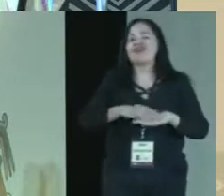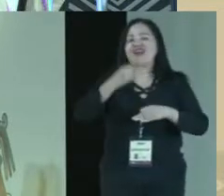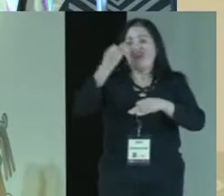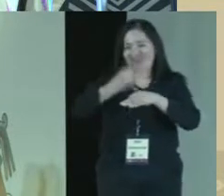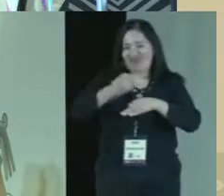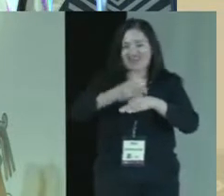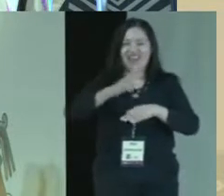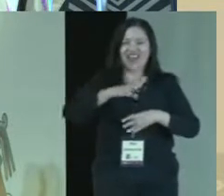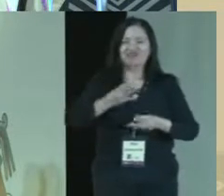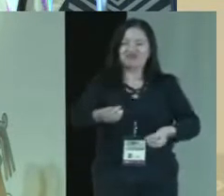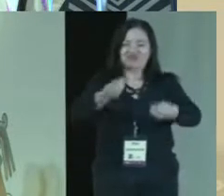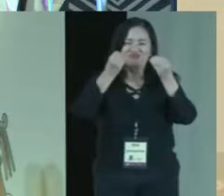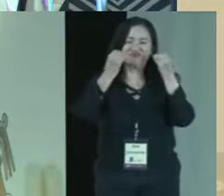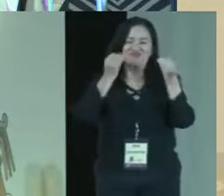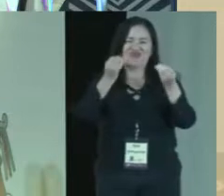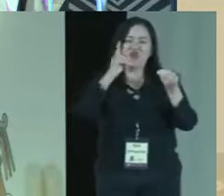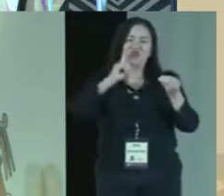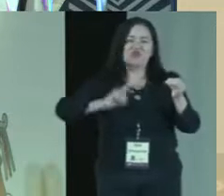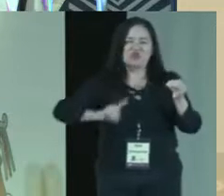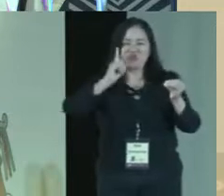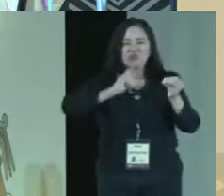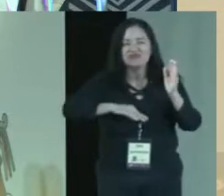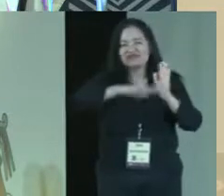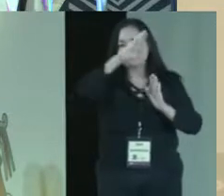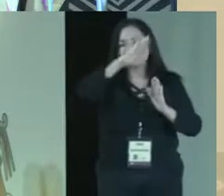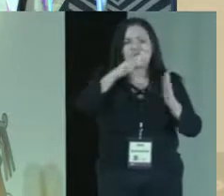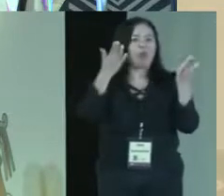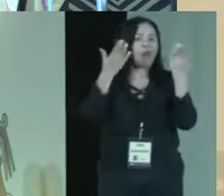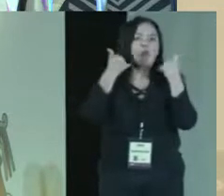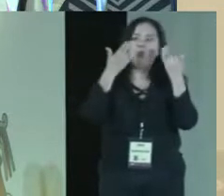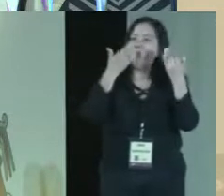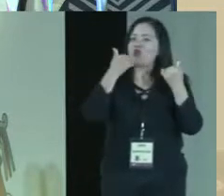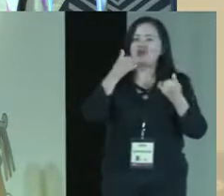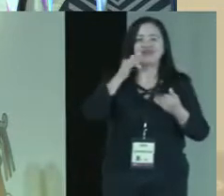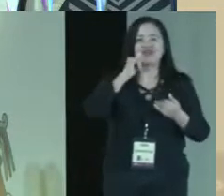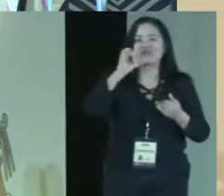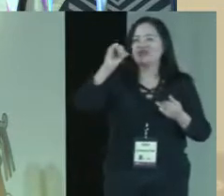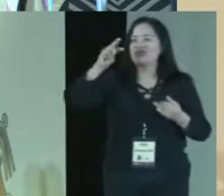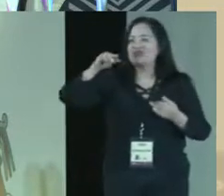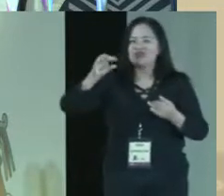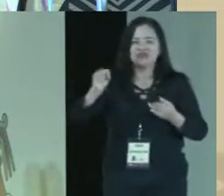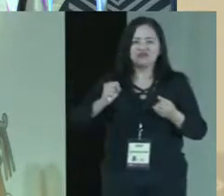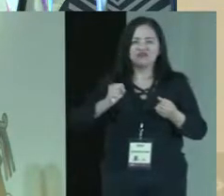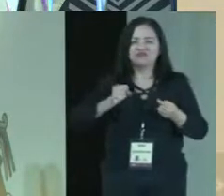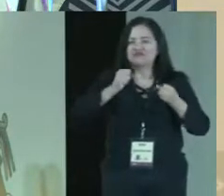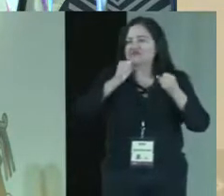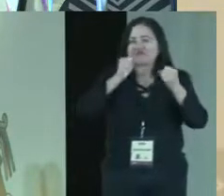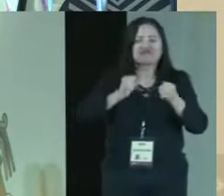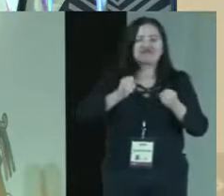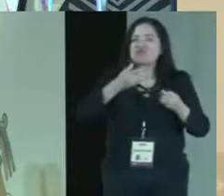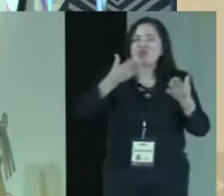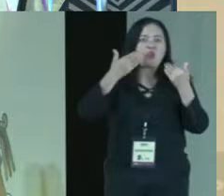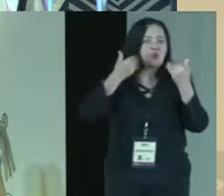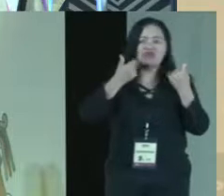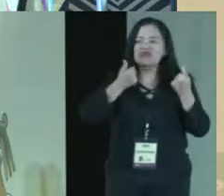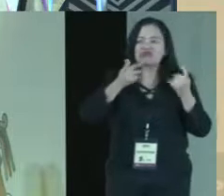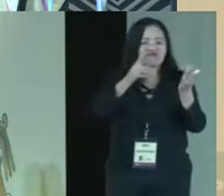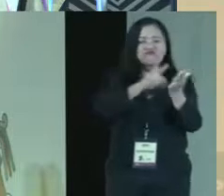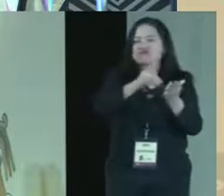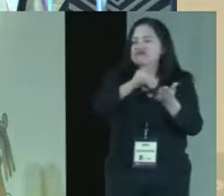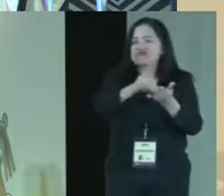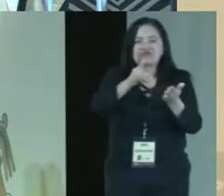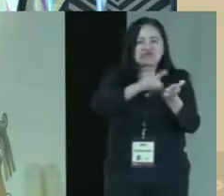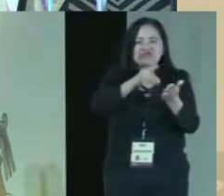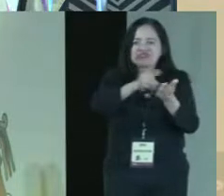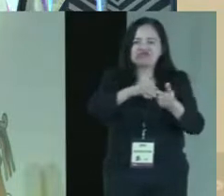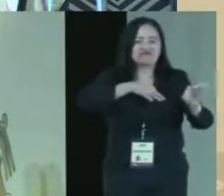alto de mujeres trabajadoras sin seguridad social y al no tener seguridad social no tienen derechos laborales y al no